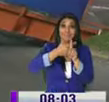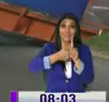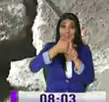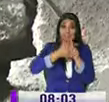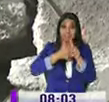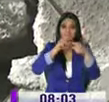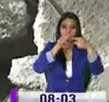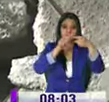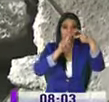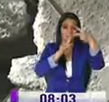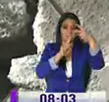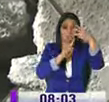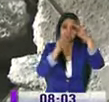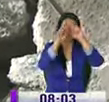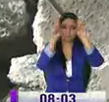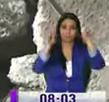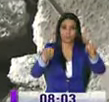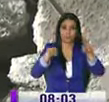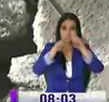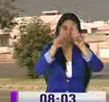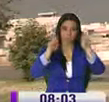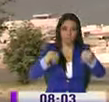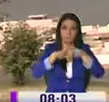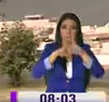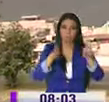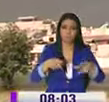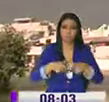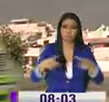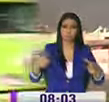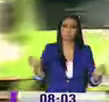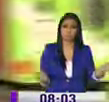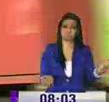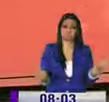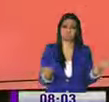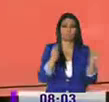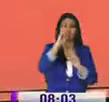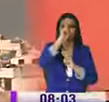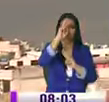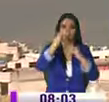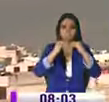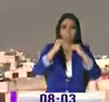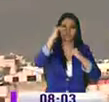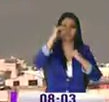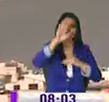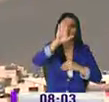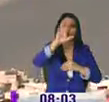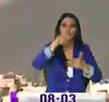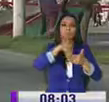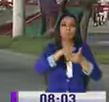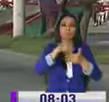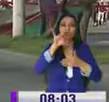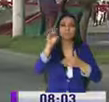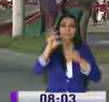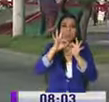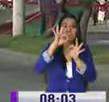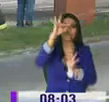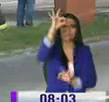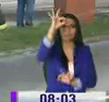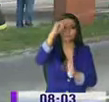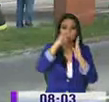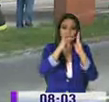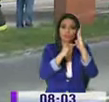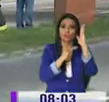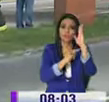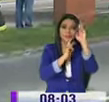peatonales fueron chocados por vehículos pesados que irrespetaron la altura máxima de 4.80 metros estipulada en la norma